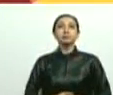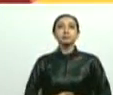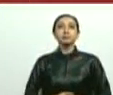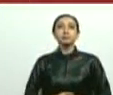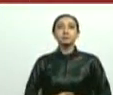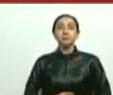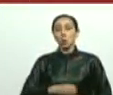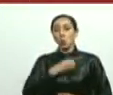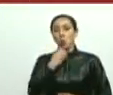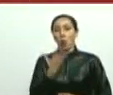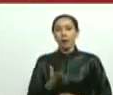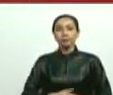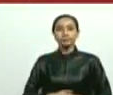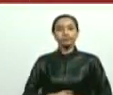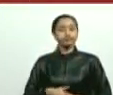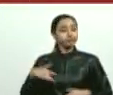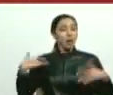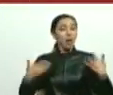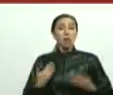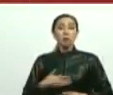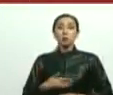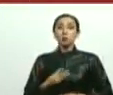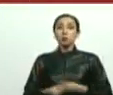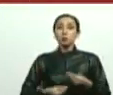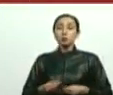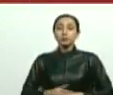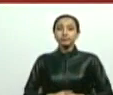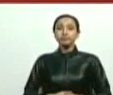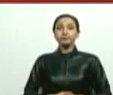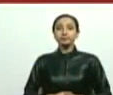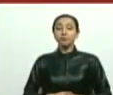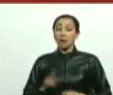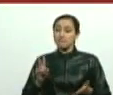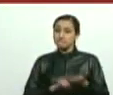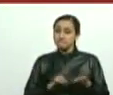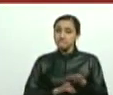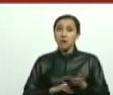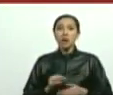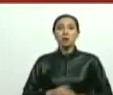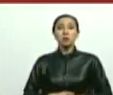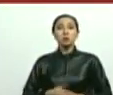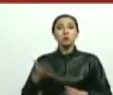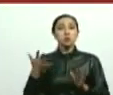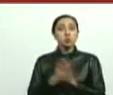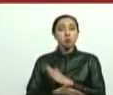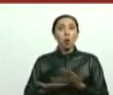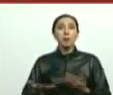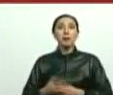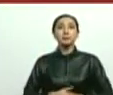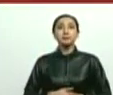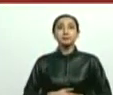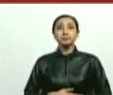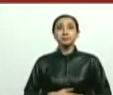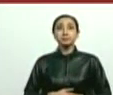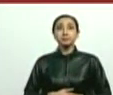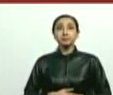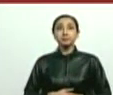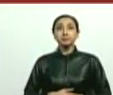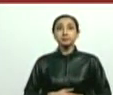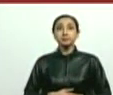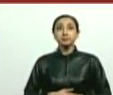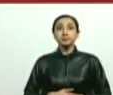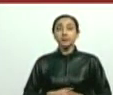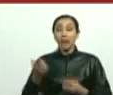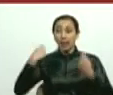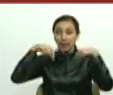Bueno, me alegra mucho, de verdad. A pesar de la mascarilla, poder ver